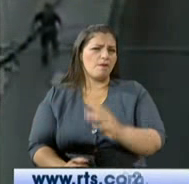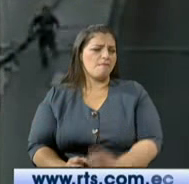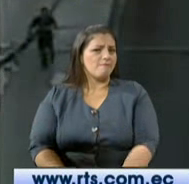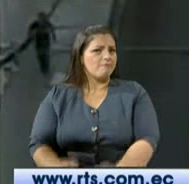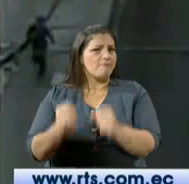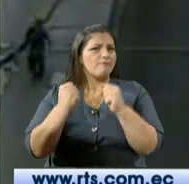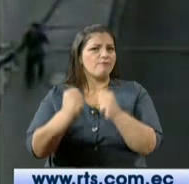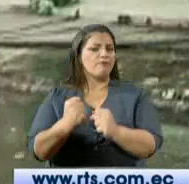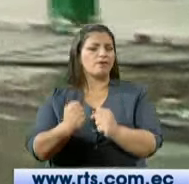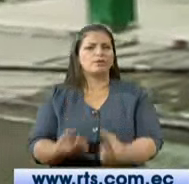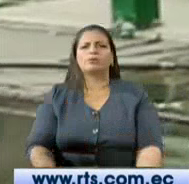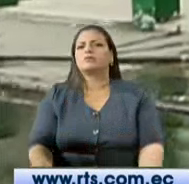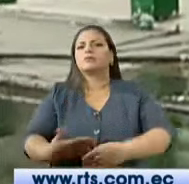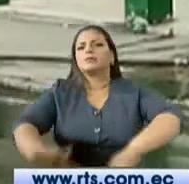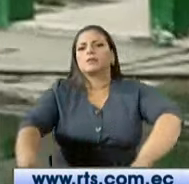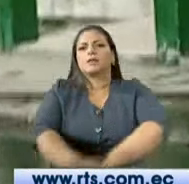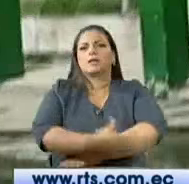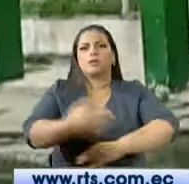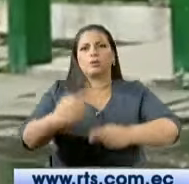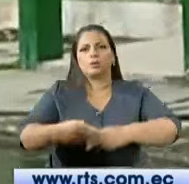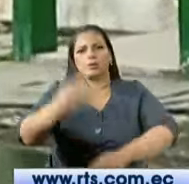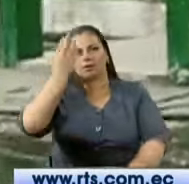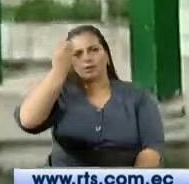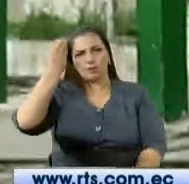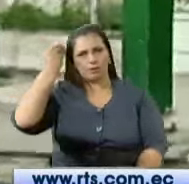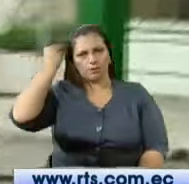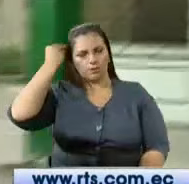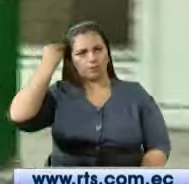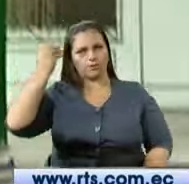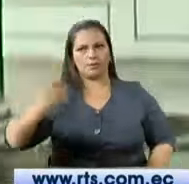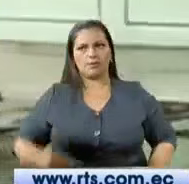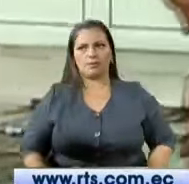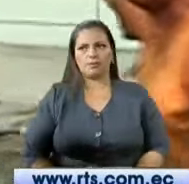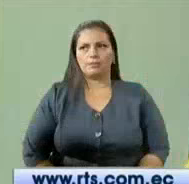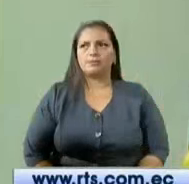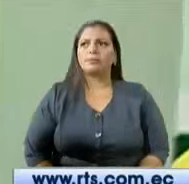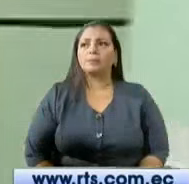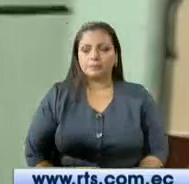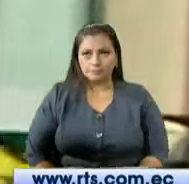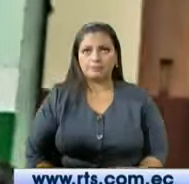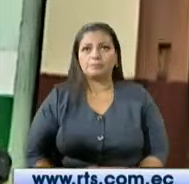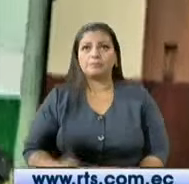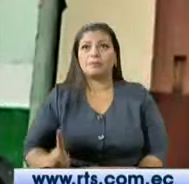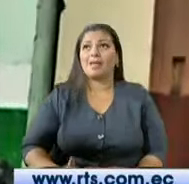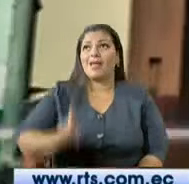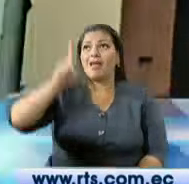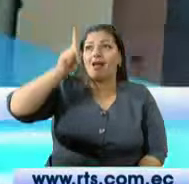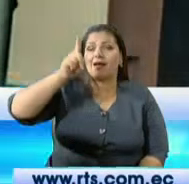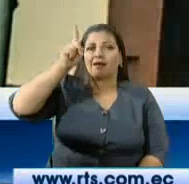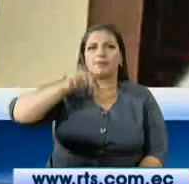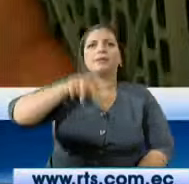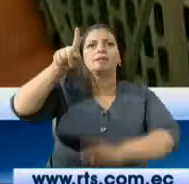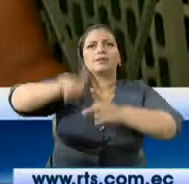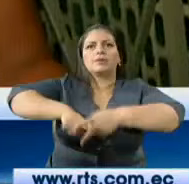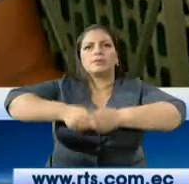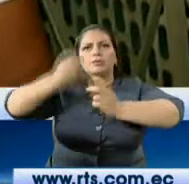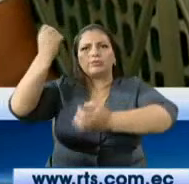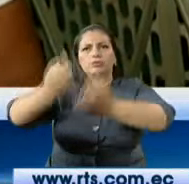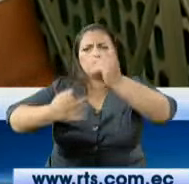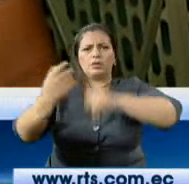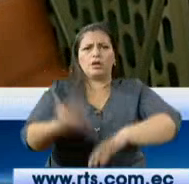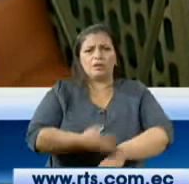en las calles Riobamba y Piedrahíta. De ese mezanine de la florería de arriba. De ahí empezó. Yo vi cuando salían